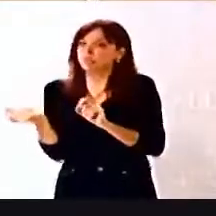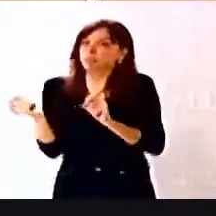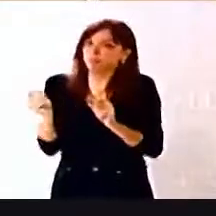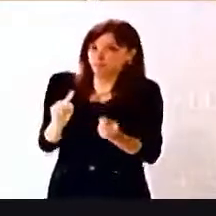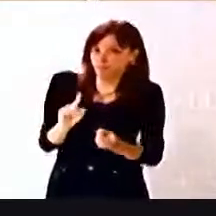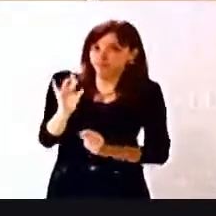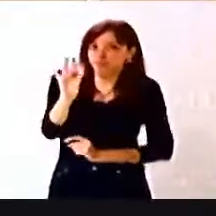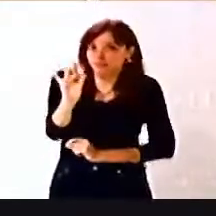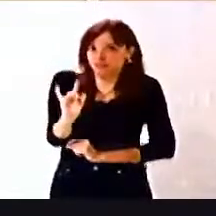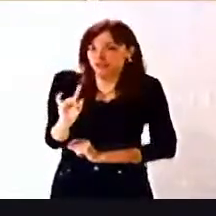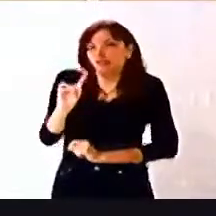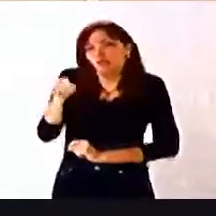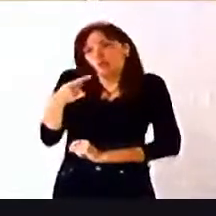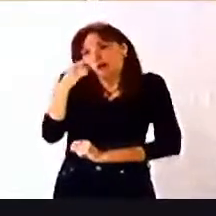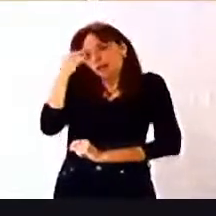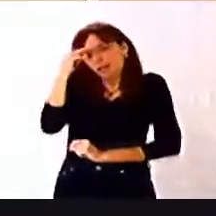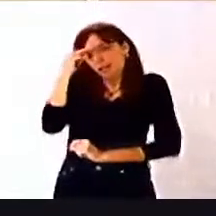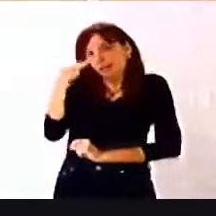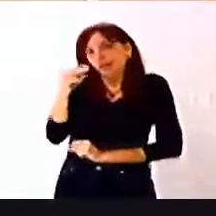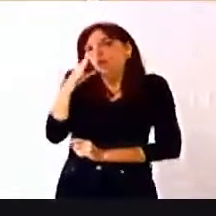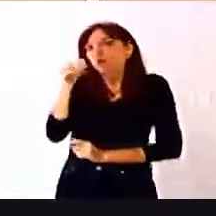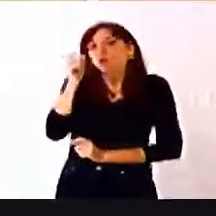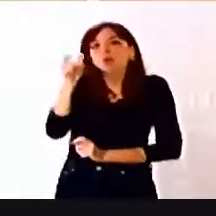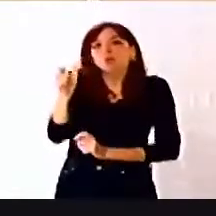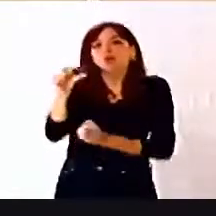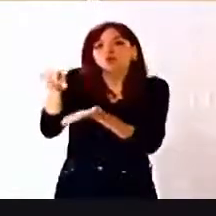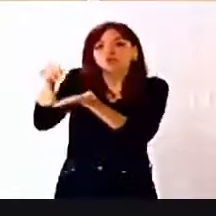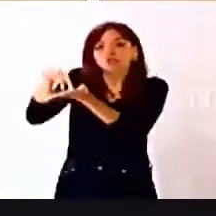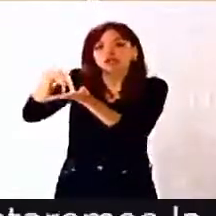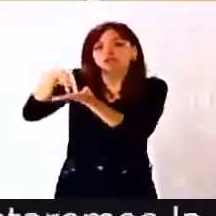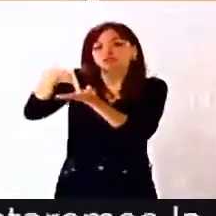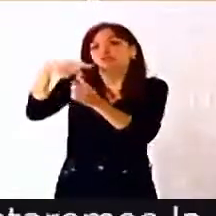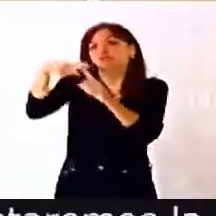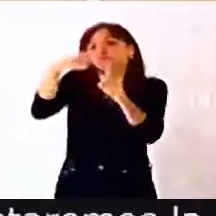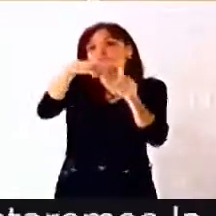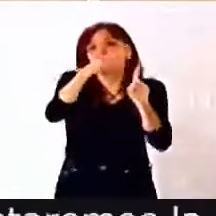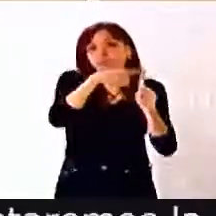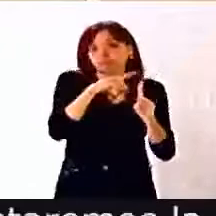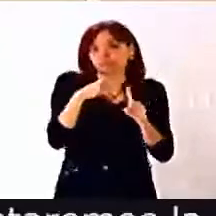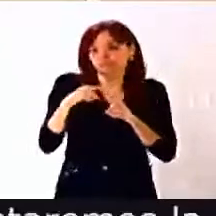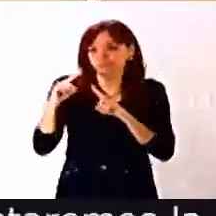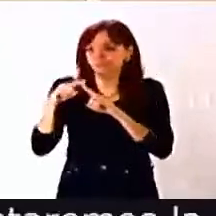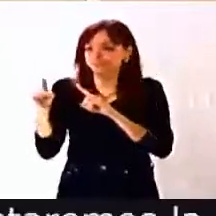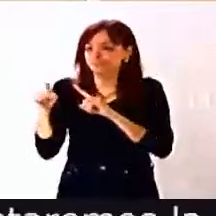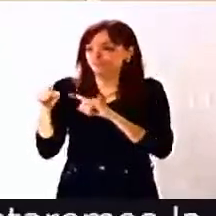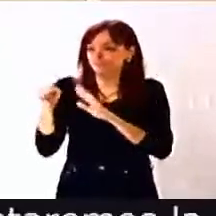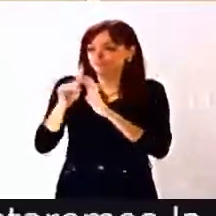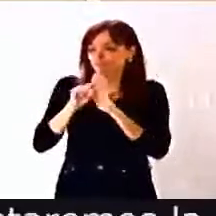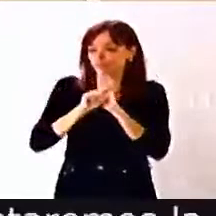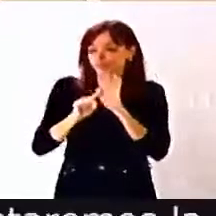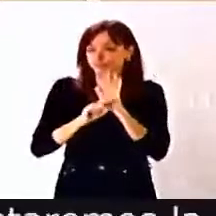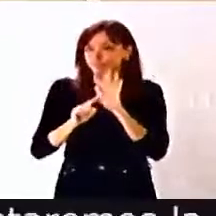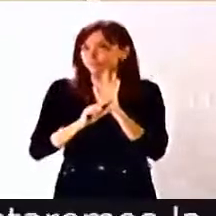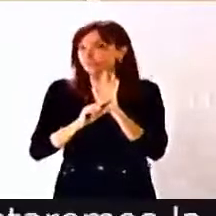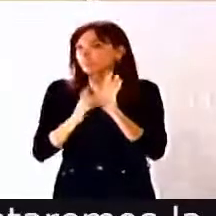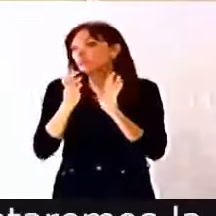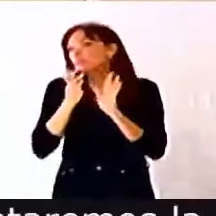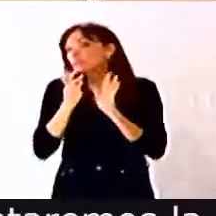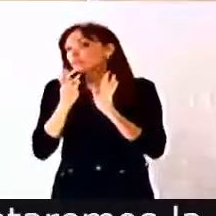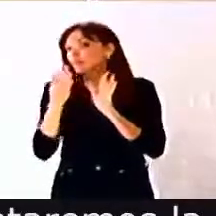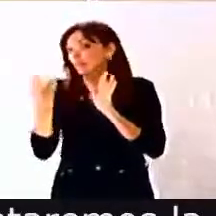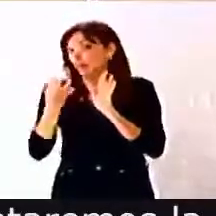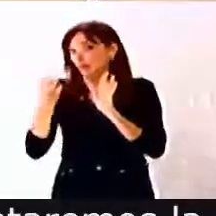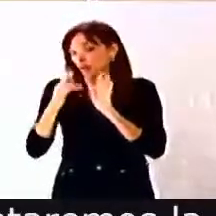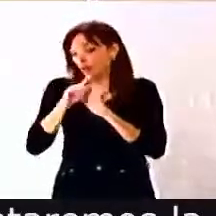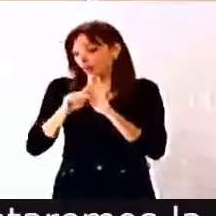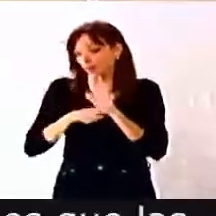Respetaremos la particularidad de cada una de las ciudades y de los municipios donde tomemos las decisiones, si es que las tenemos que tomar,